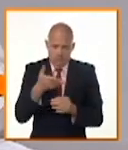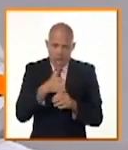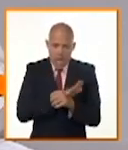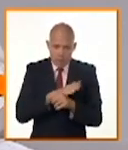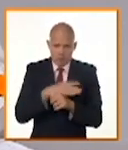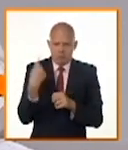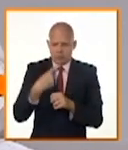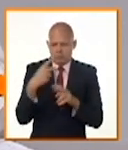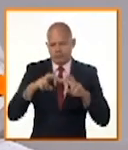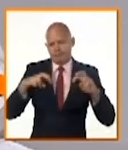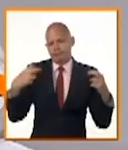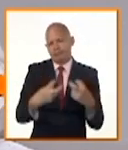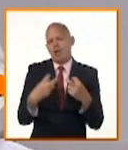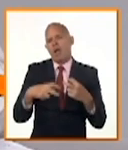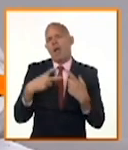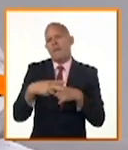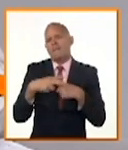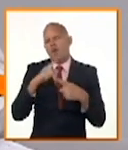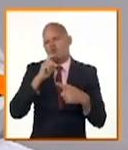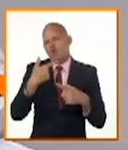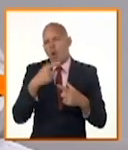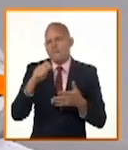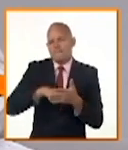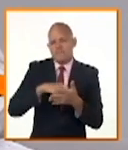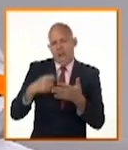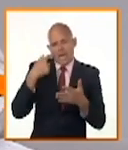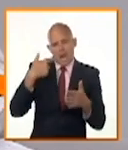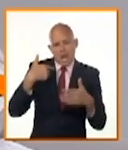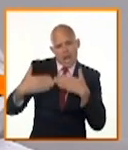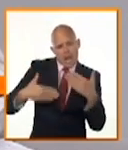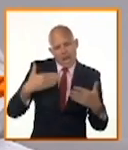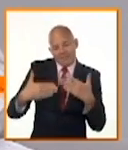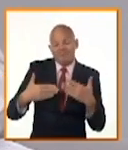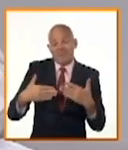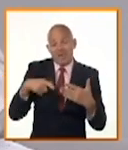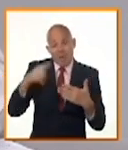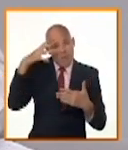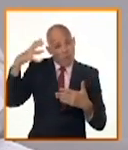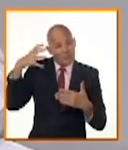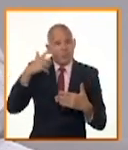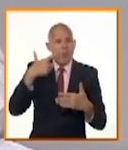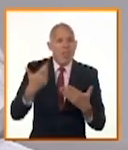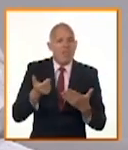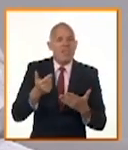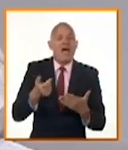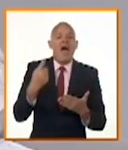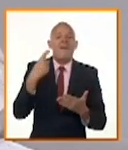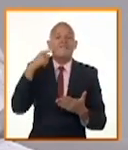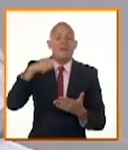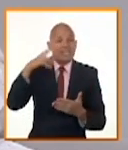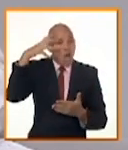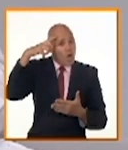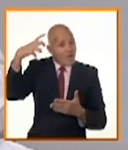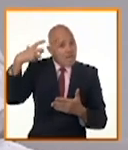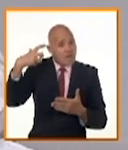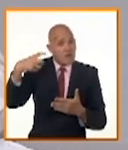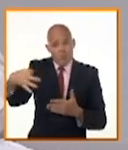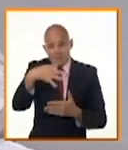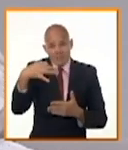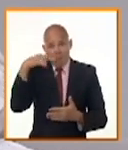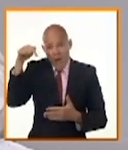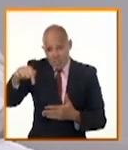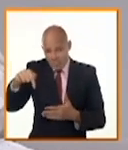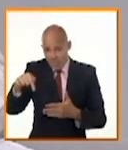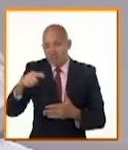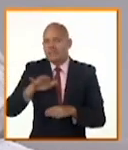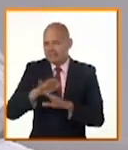que hemos mencionado algunas Aquí también y muy importante los gobiernos territoriales y locales ese ese es un aspecto que también se ha trabajado